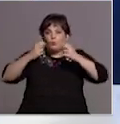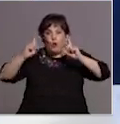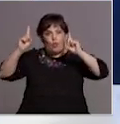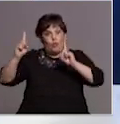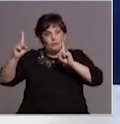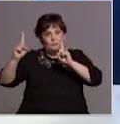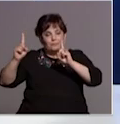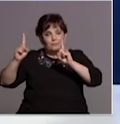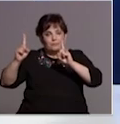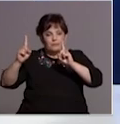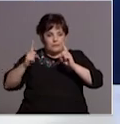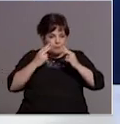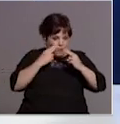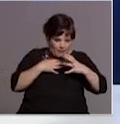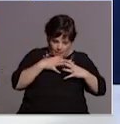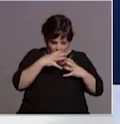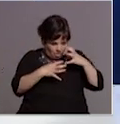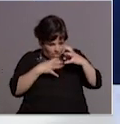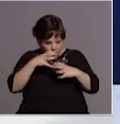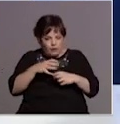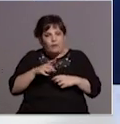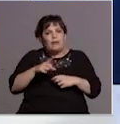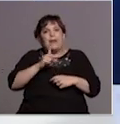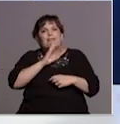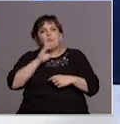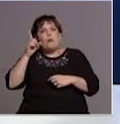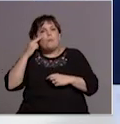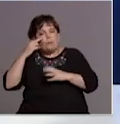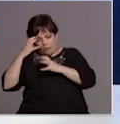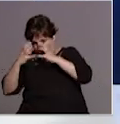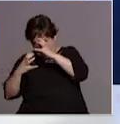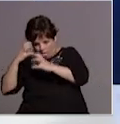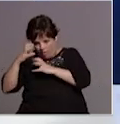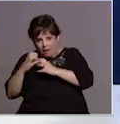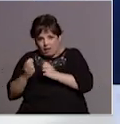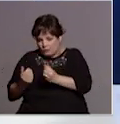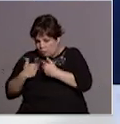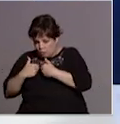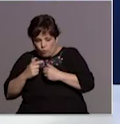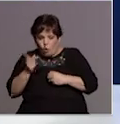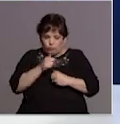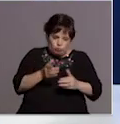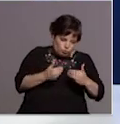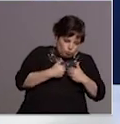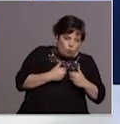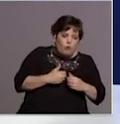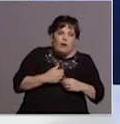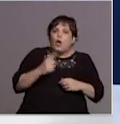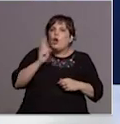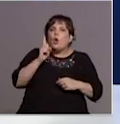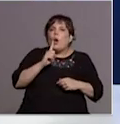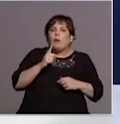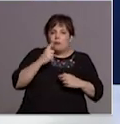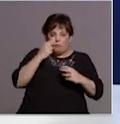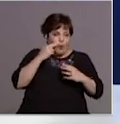están encerrados en una crisis que es de origen interno es decir no puede atribuirse toda